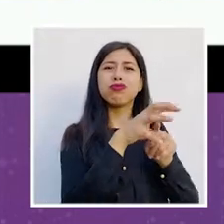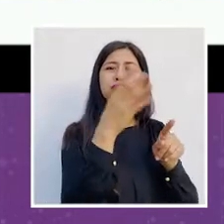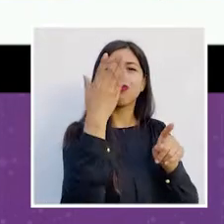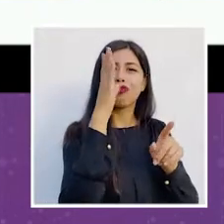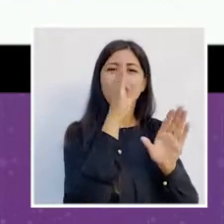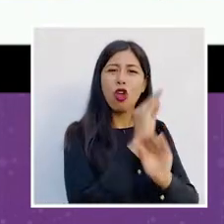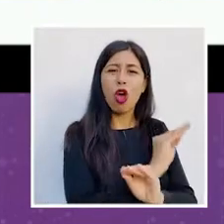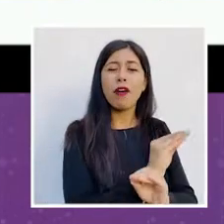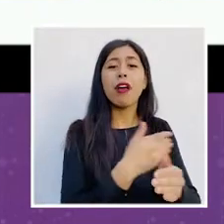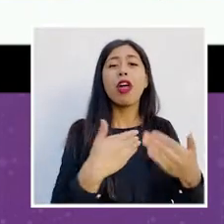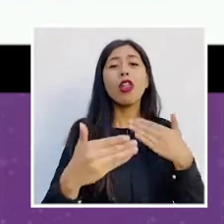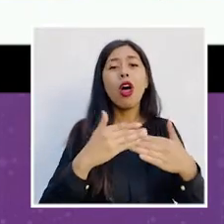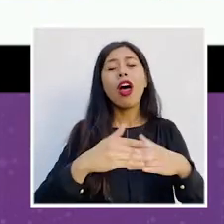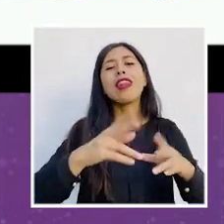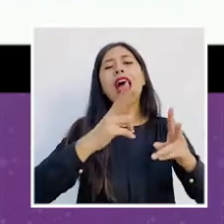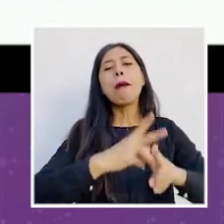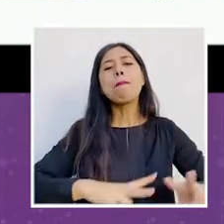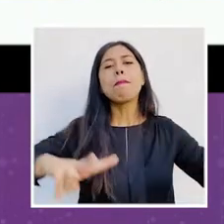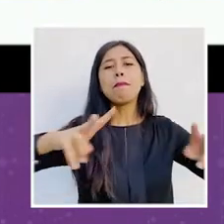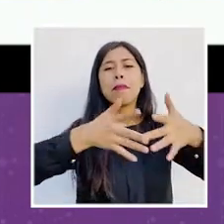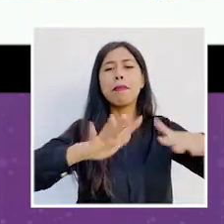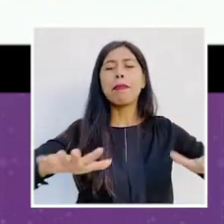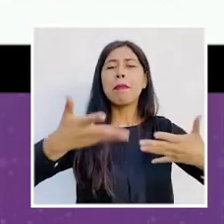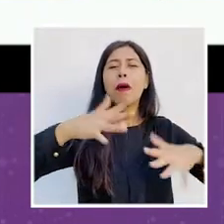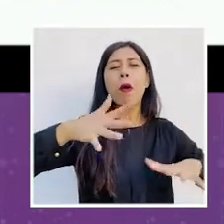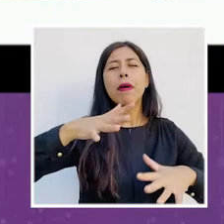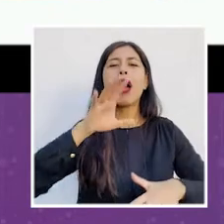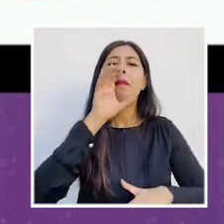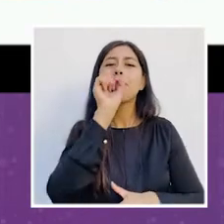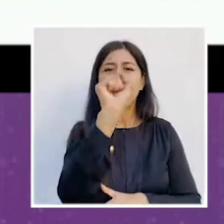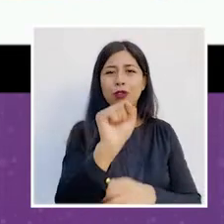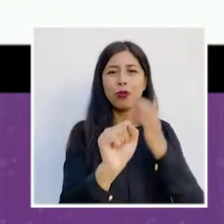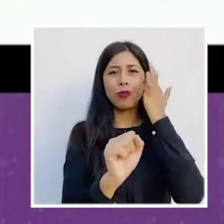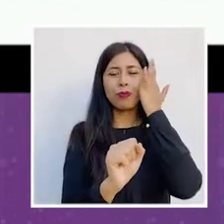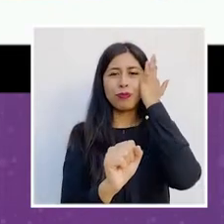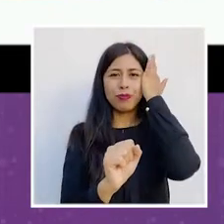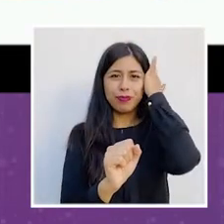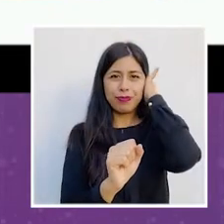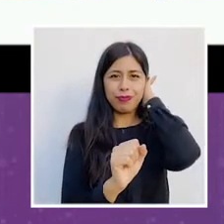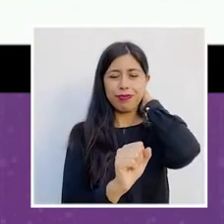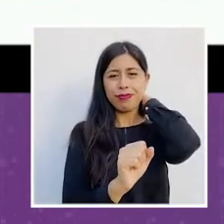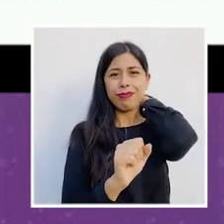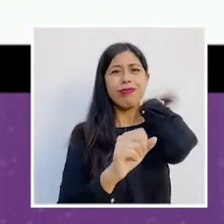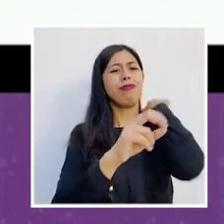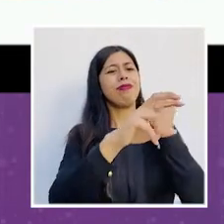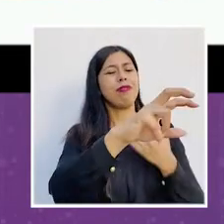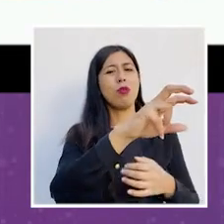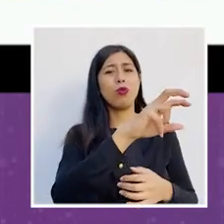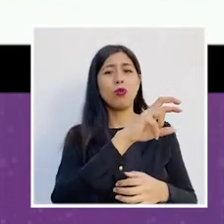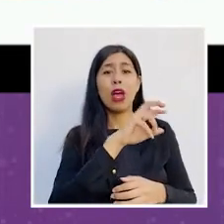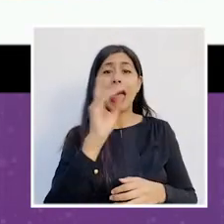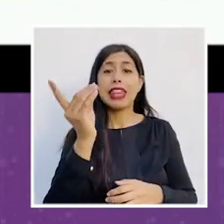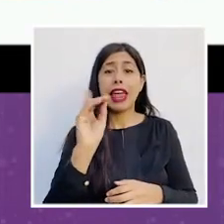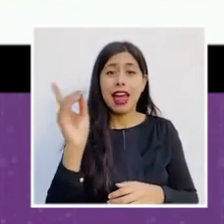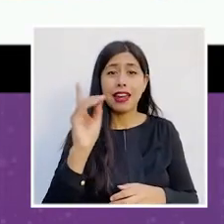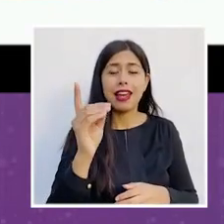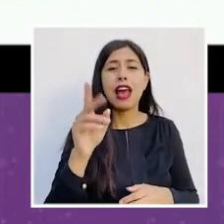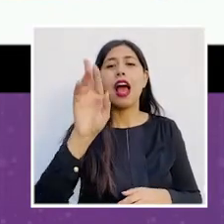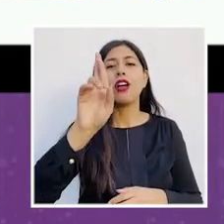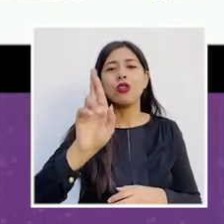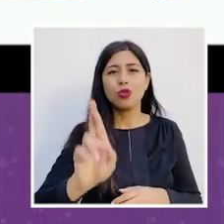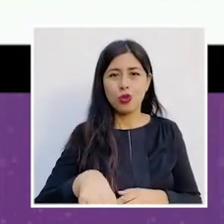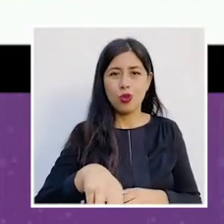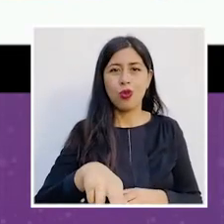Va a aparecer sobre el Océano Pacífico, a la altura de Perú. Va a desplazarse hacia la derecha,